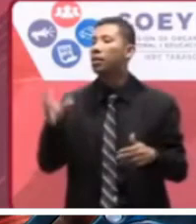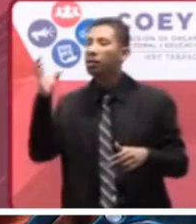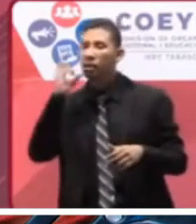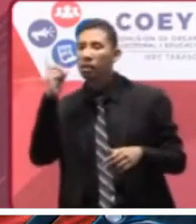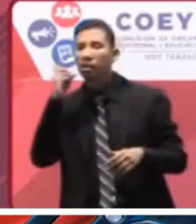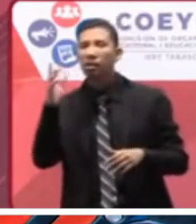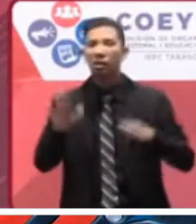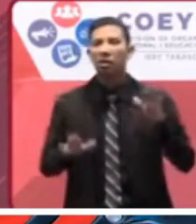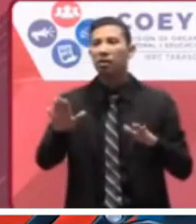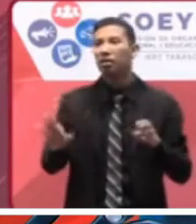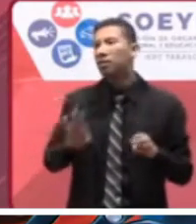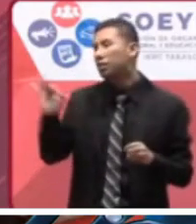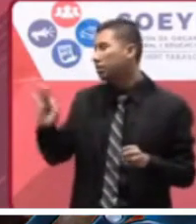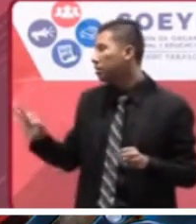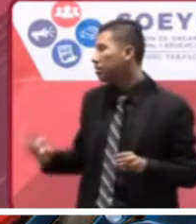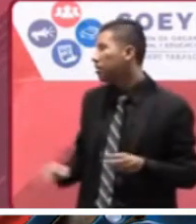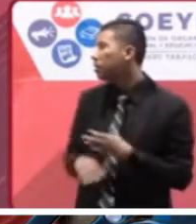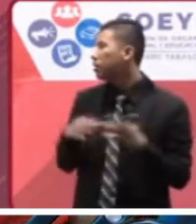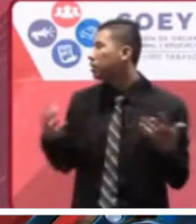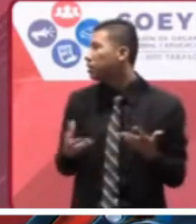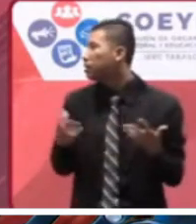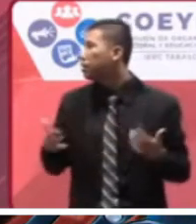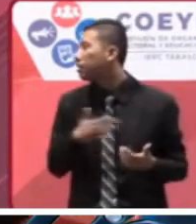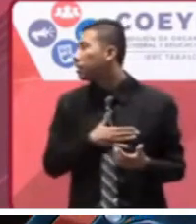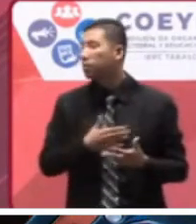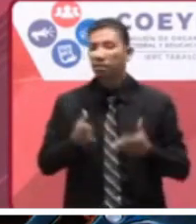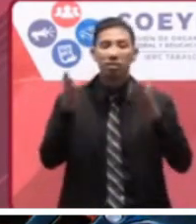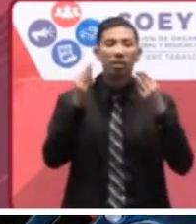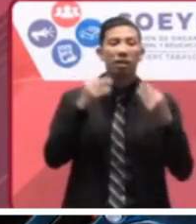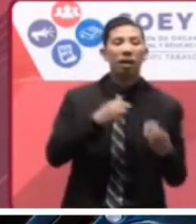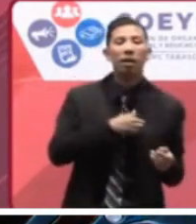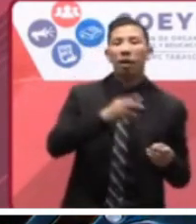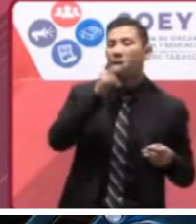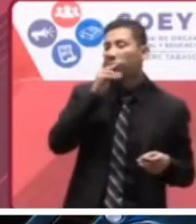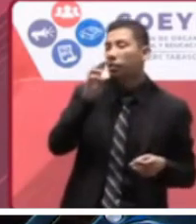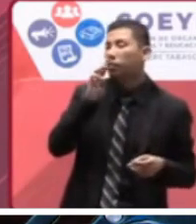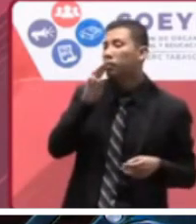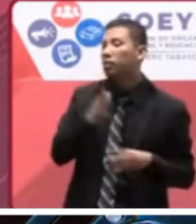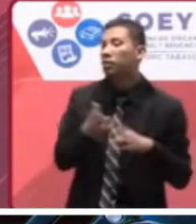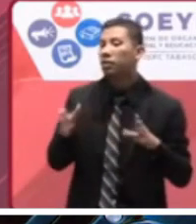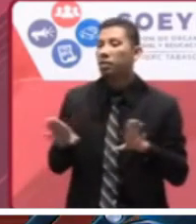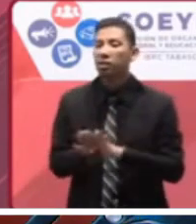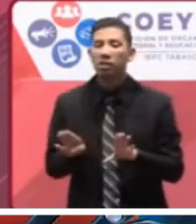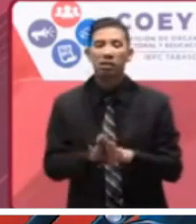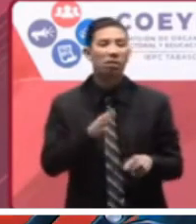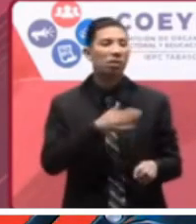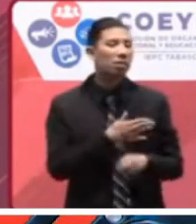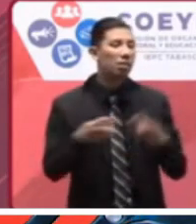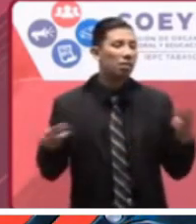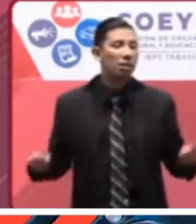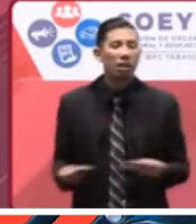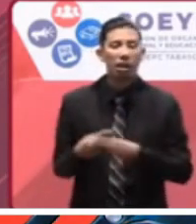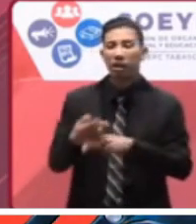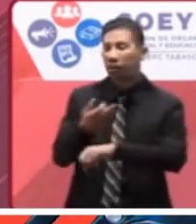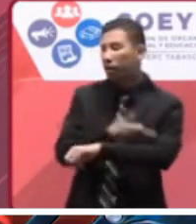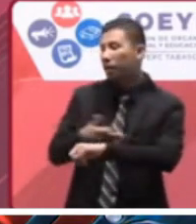Amigos y amigas, me despido de esta información. Ya sabes, si te gustó, suscríbete a este canal, dale manita arriba, activa la campanita. Y lo